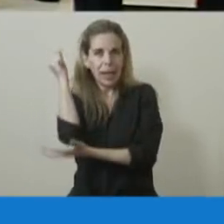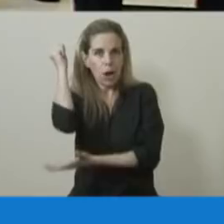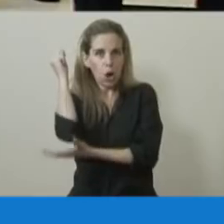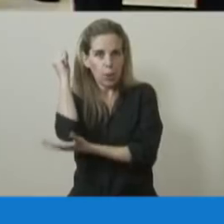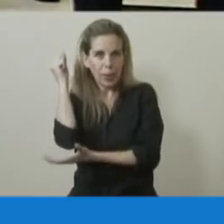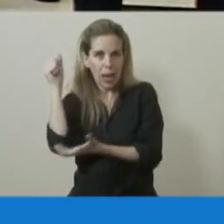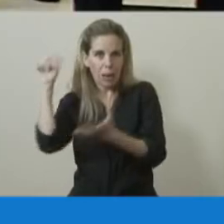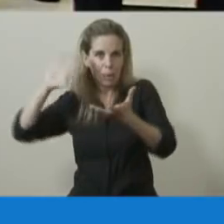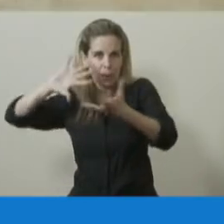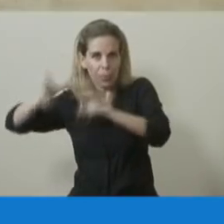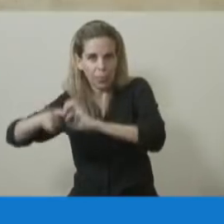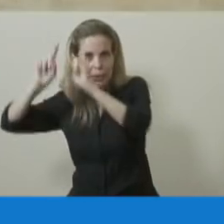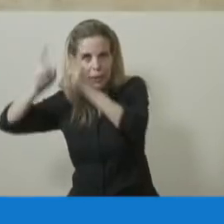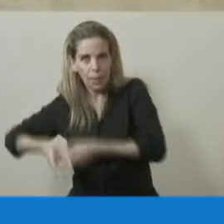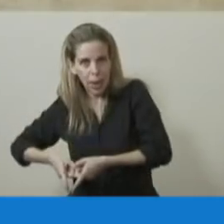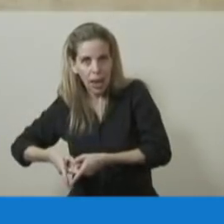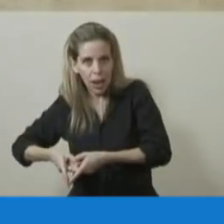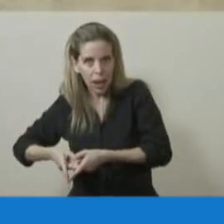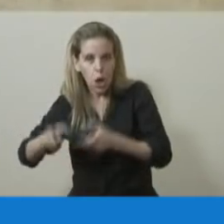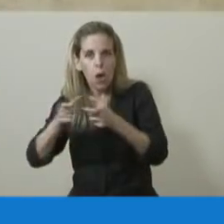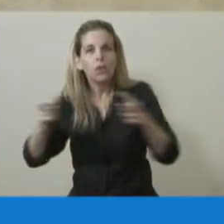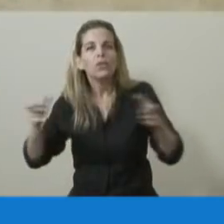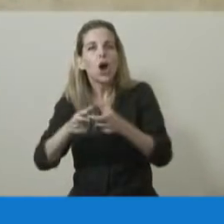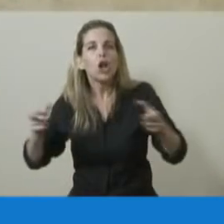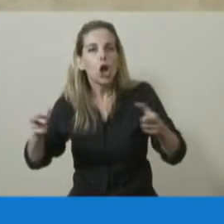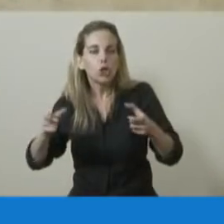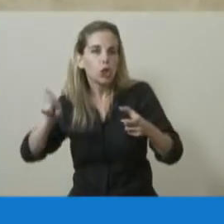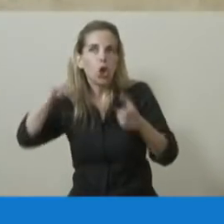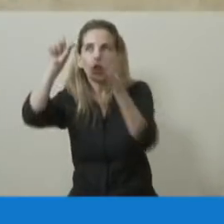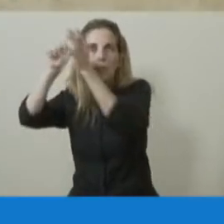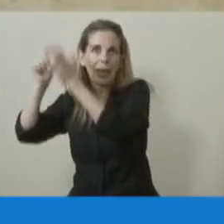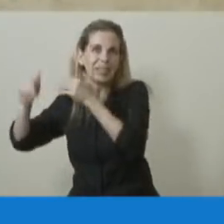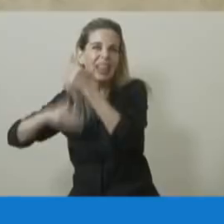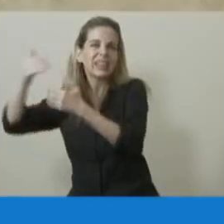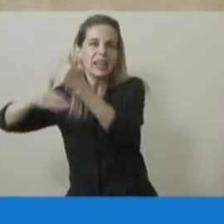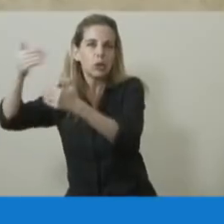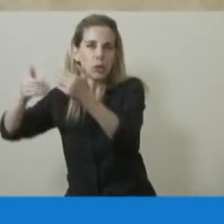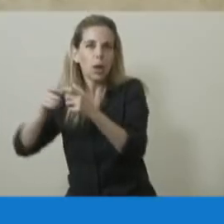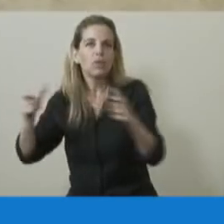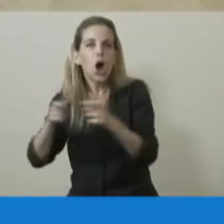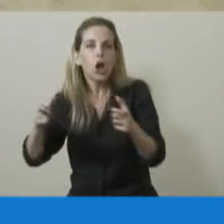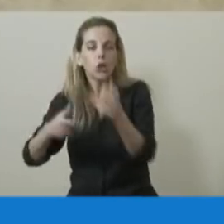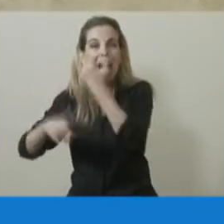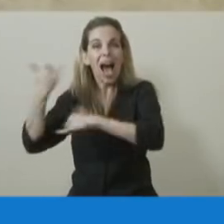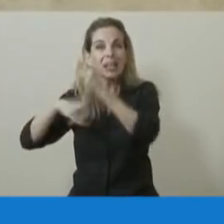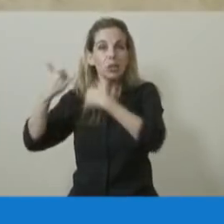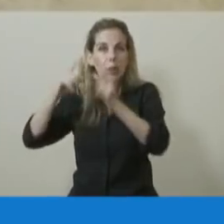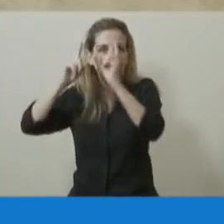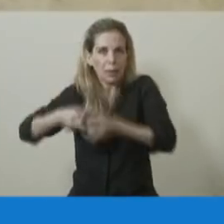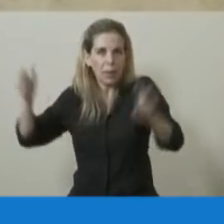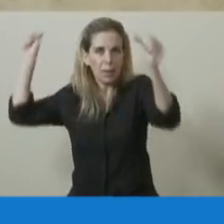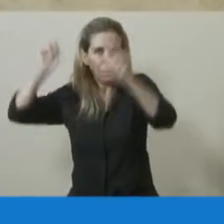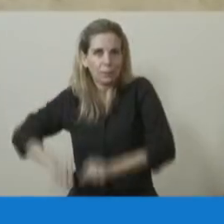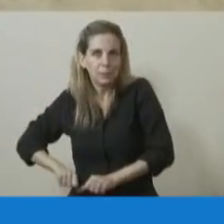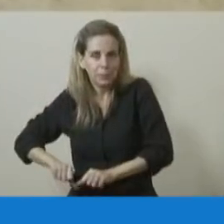Cómo se cayeron los bonos de las grandes potencias y cómo las acciones de